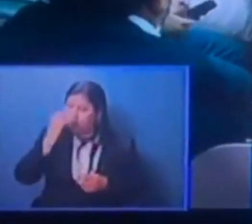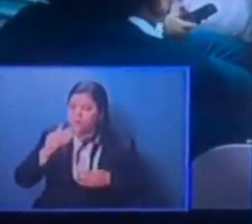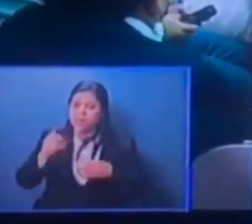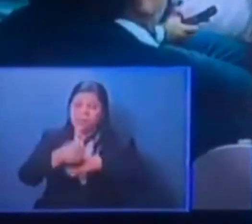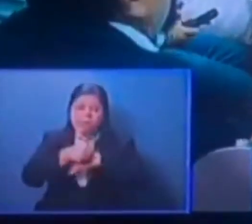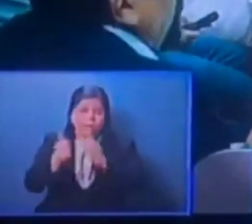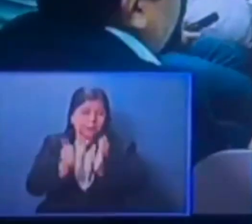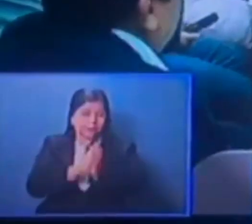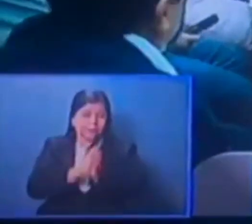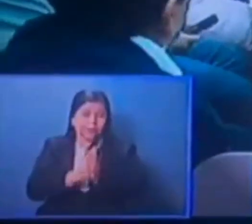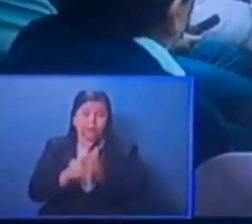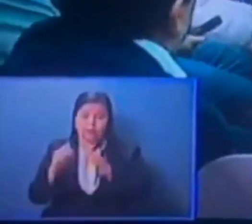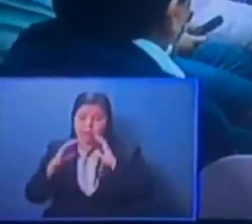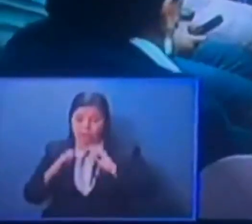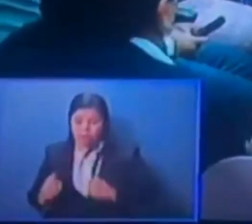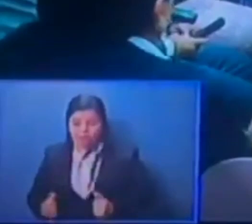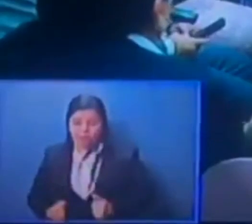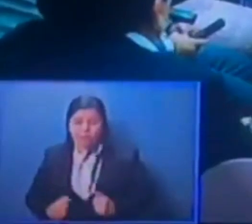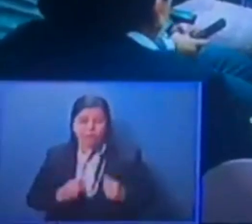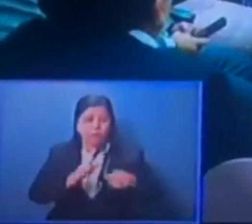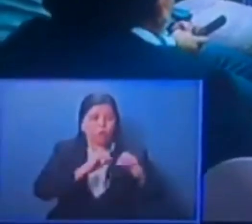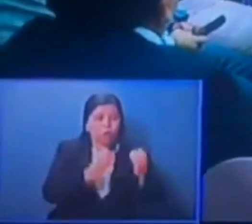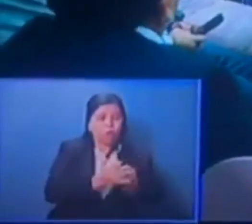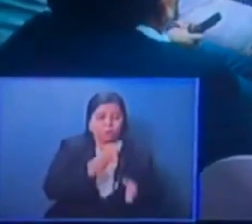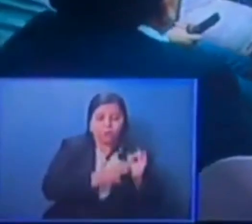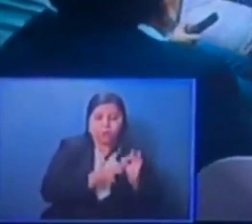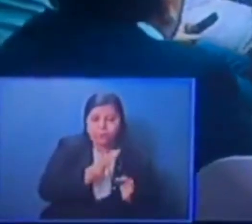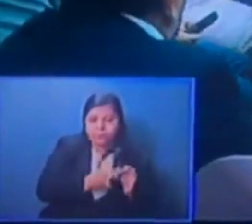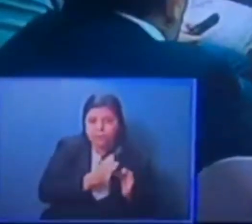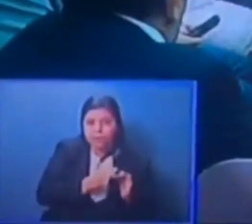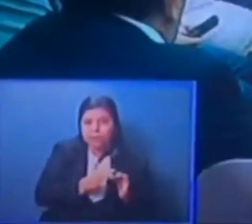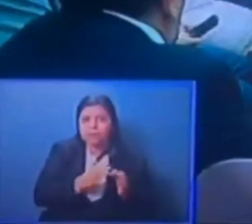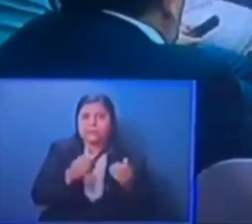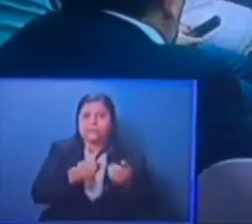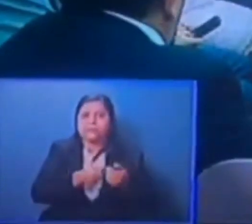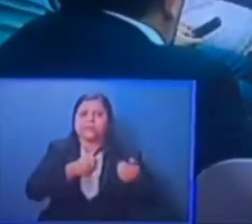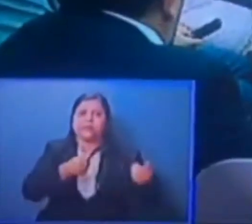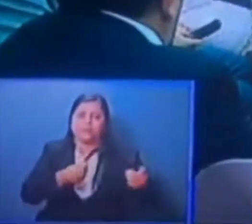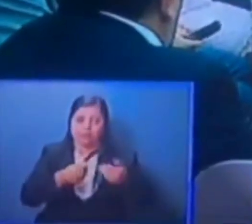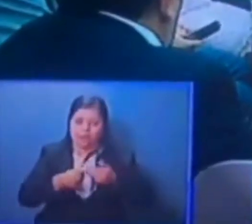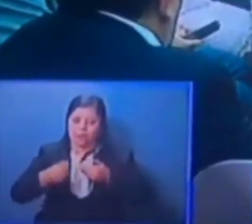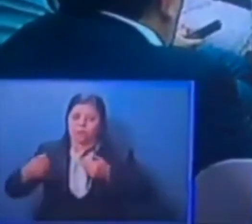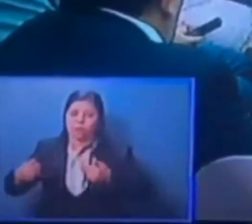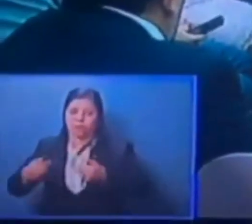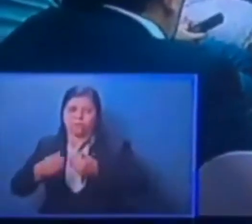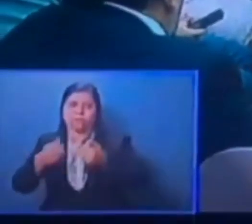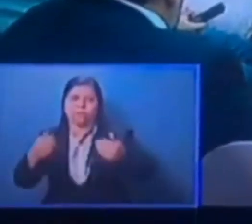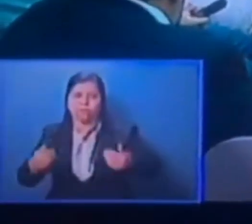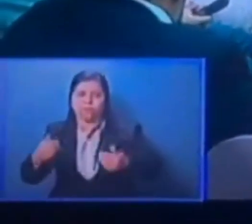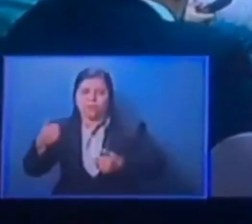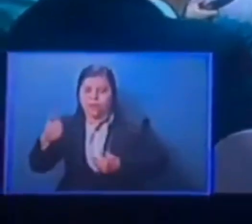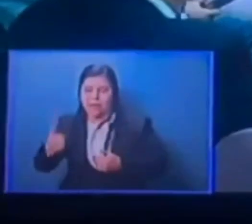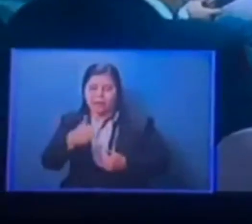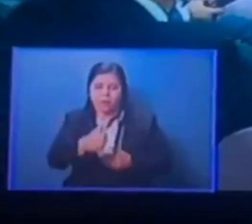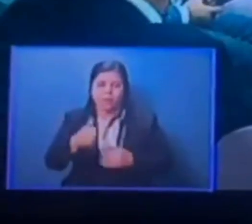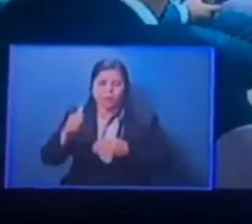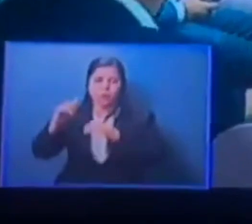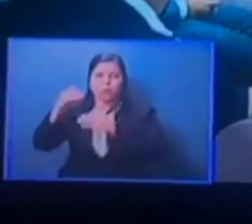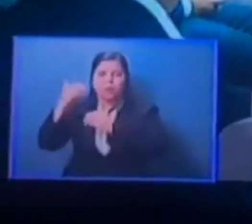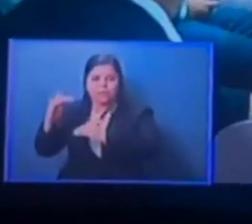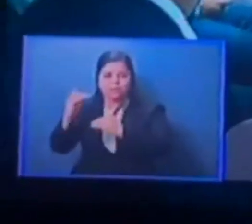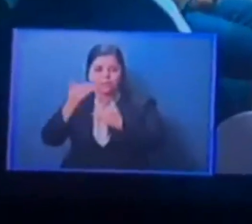órgano legislativo, como el órgano judicial y el órgano ejecutivo, tienen de alguna manera límites. ¿Y cuál es la